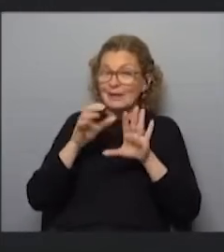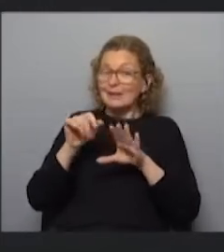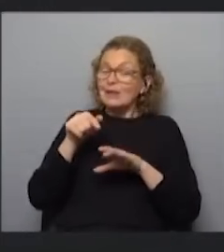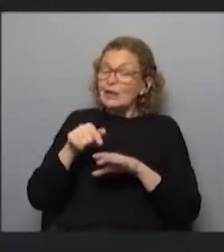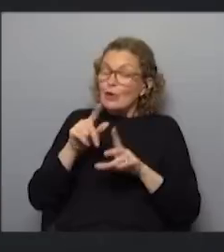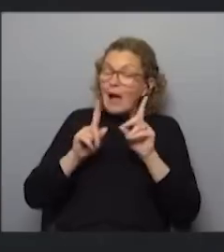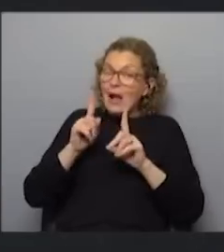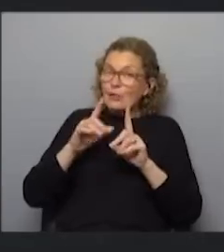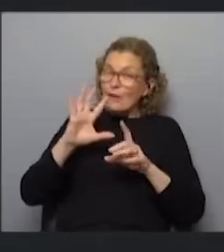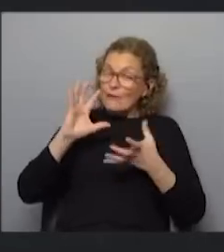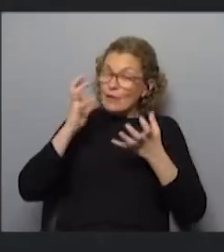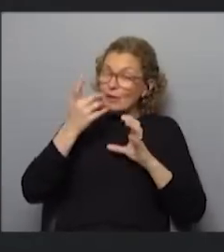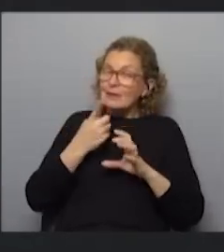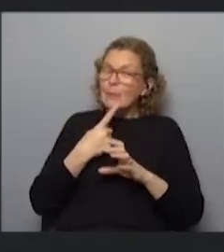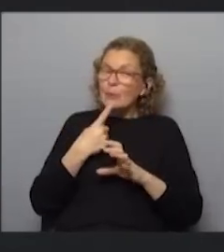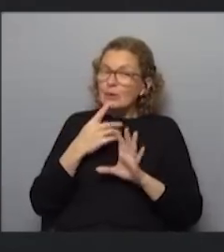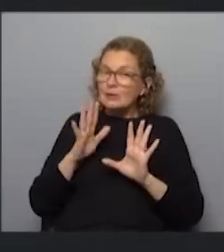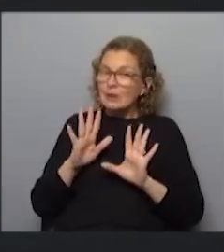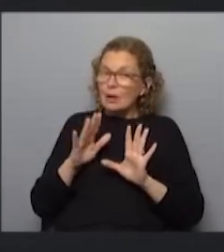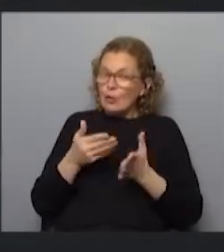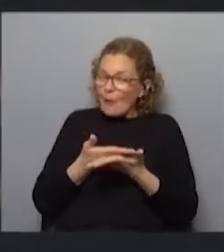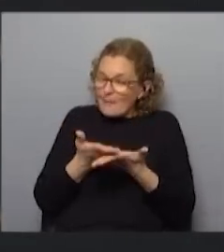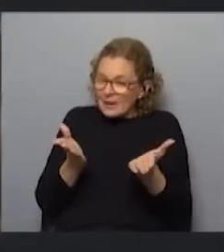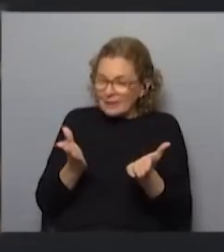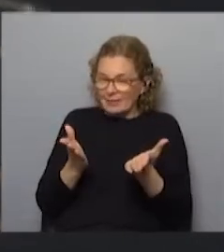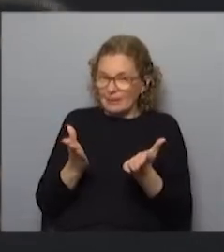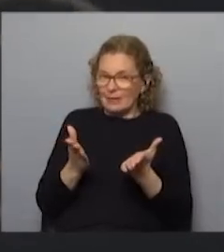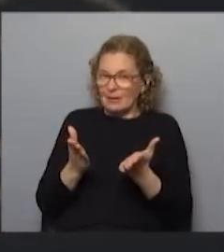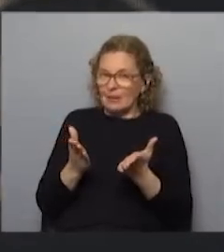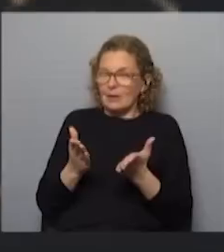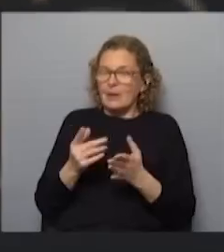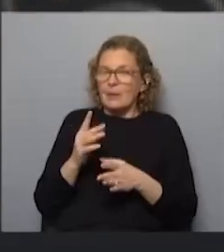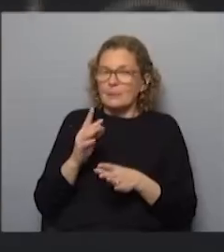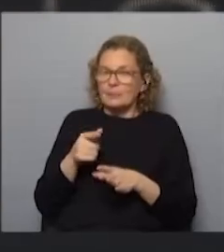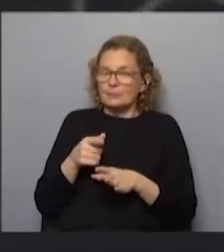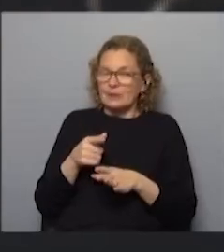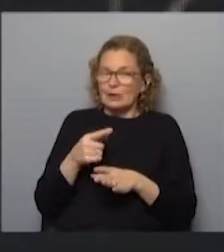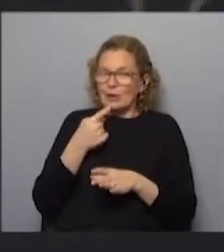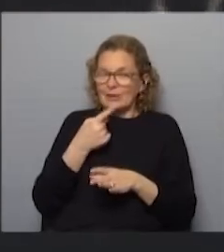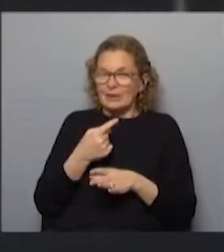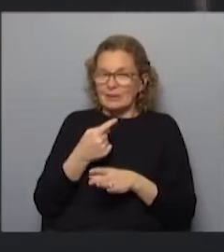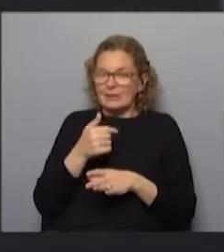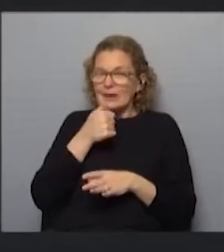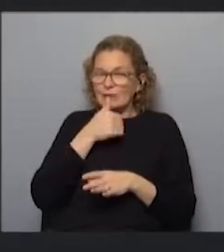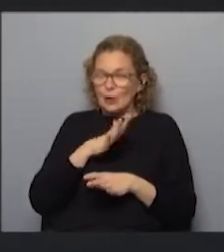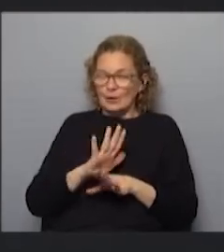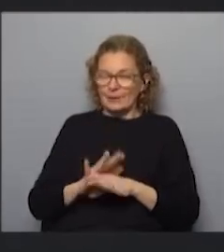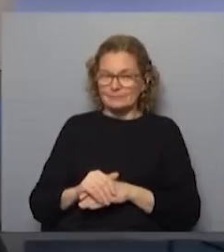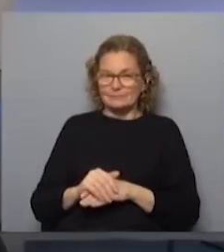componente de la violencia política que todavía no aparece del todo representado en lo que es la historiografía